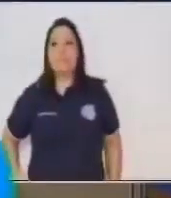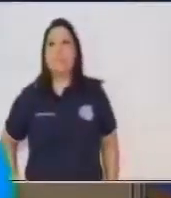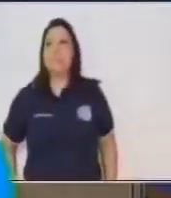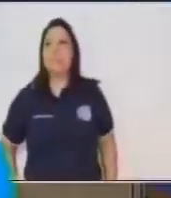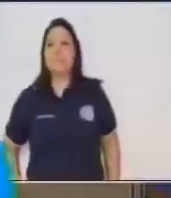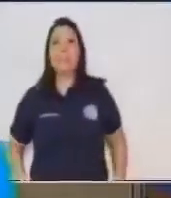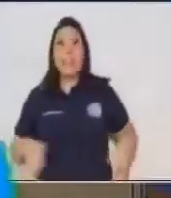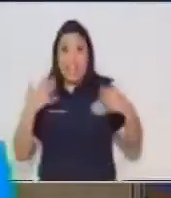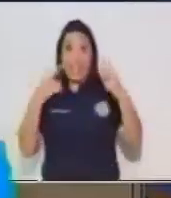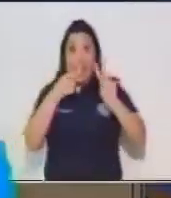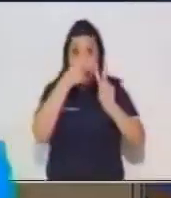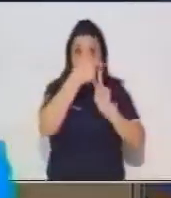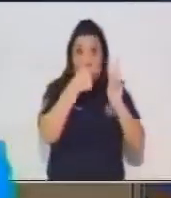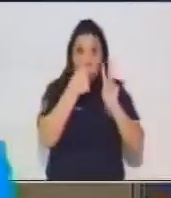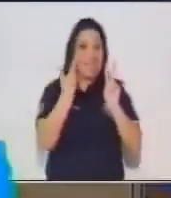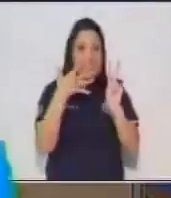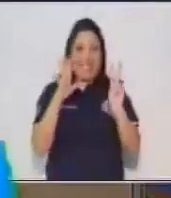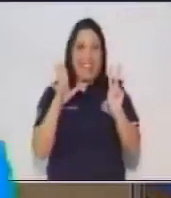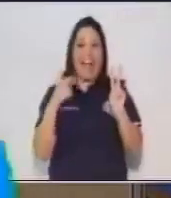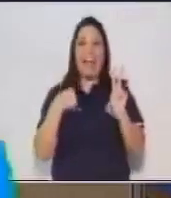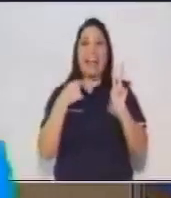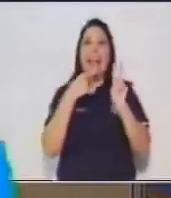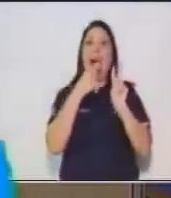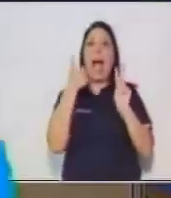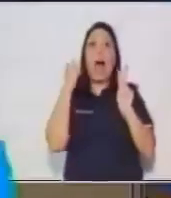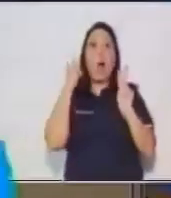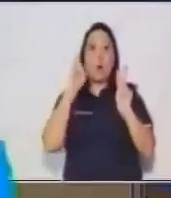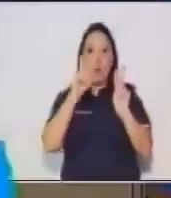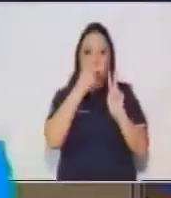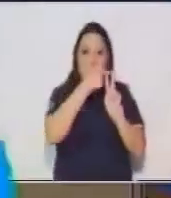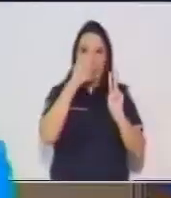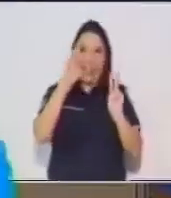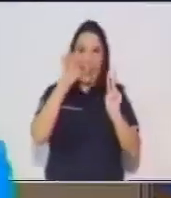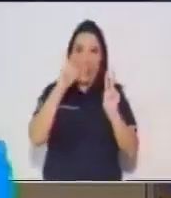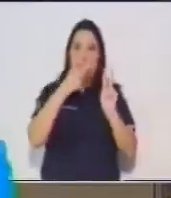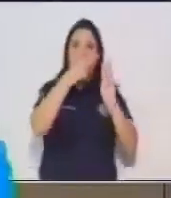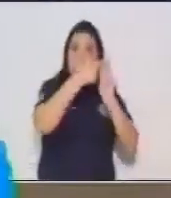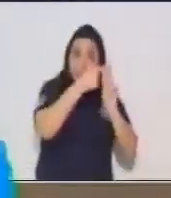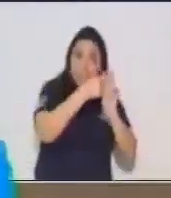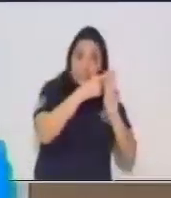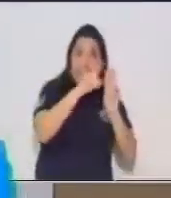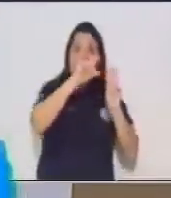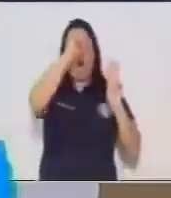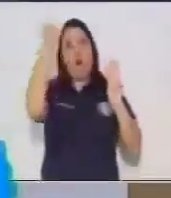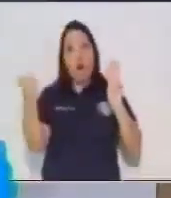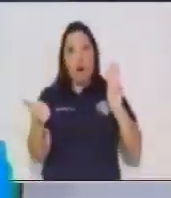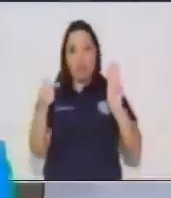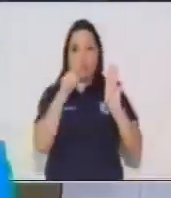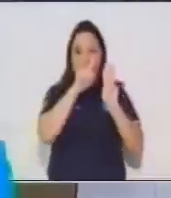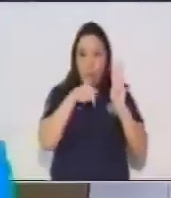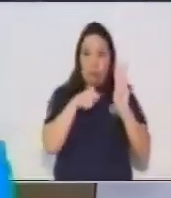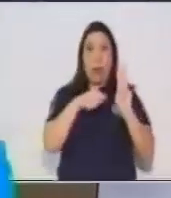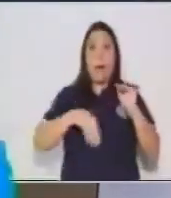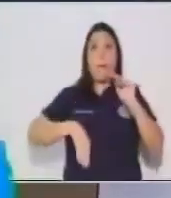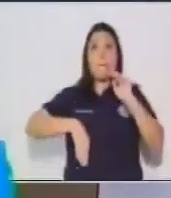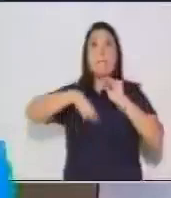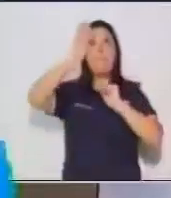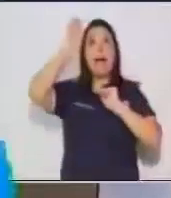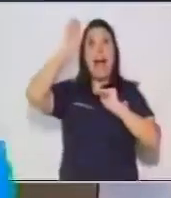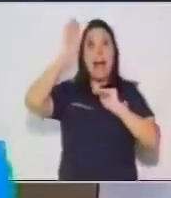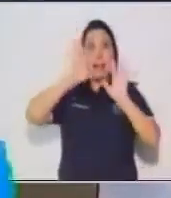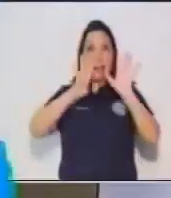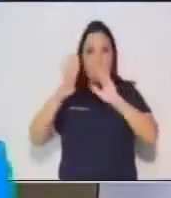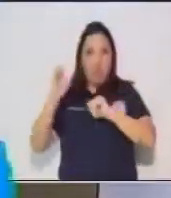Bueno, llevamos dos entonces, el agudo y el recto. Ahora, si el ángulo es mayor de 90